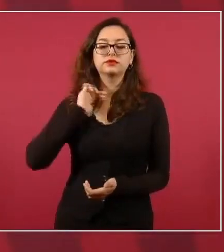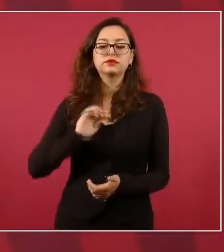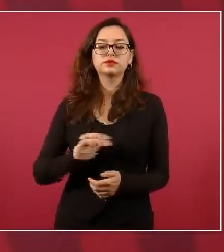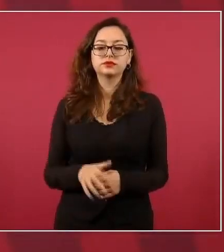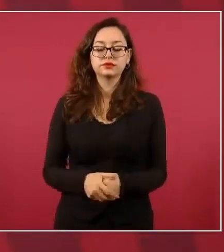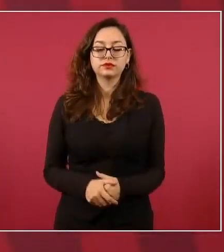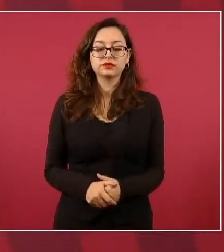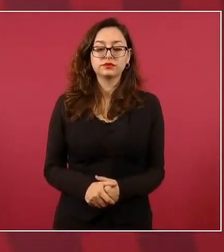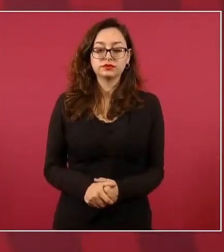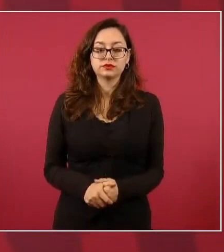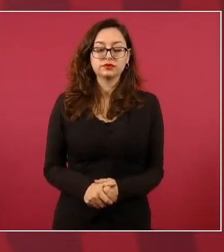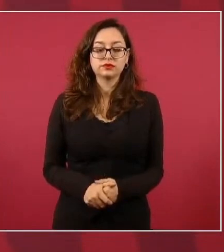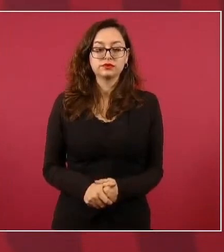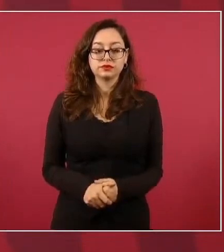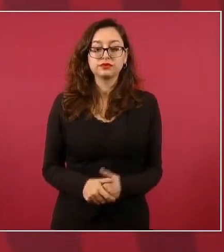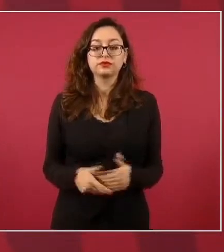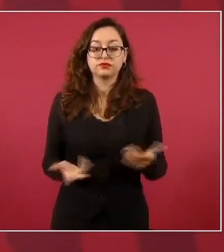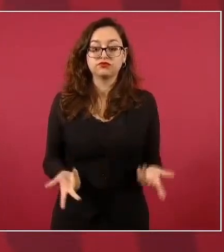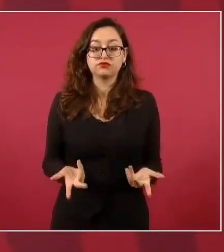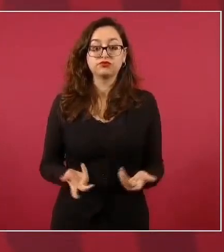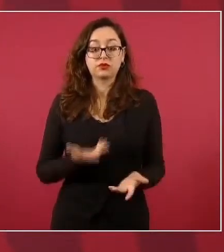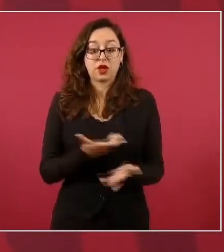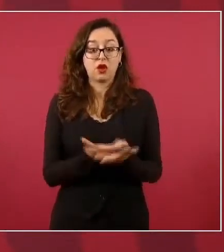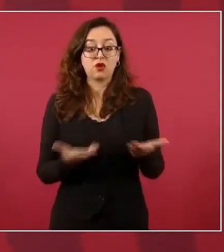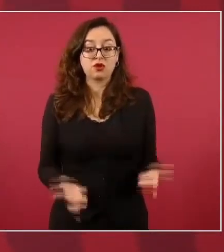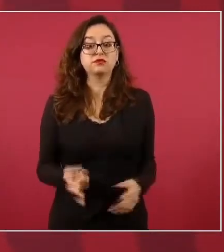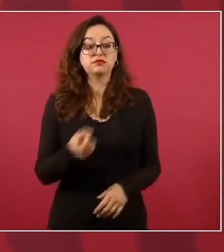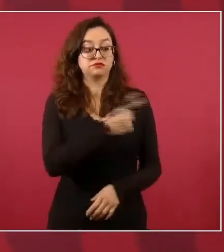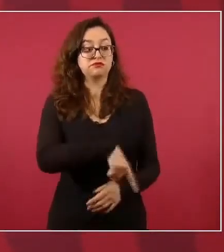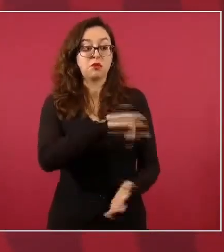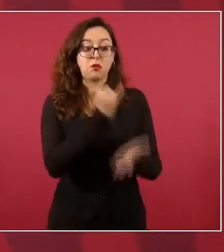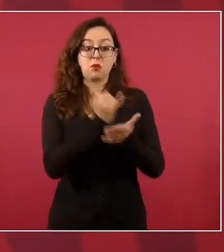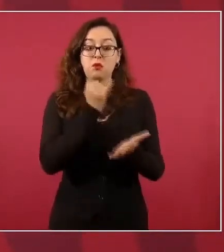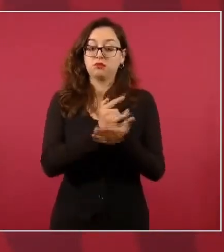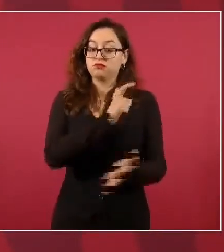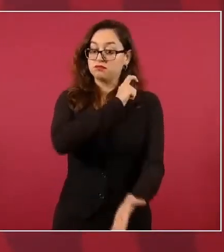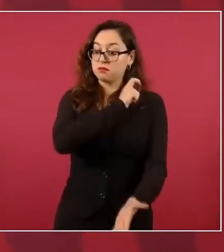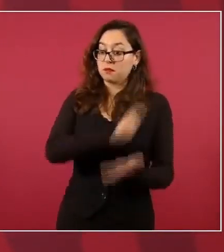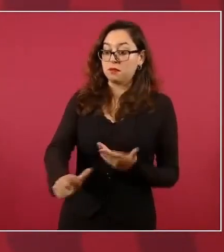reforma, porque pues eso nos permitió